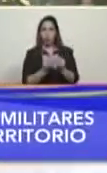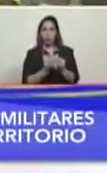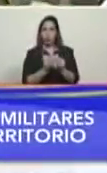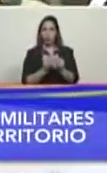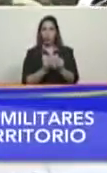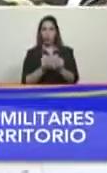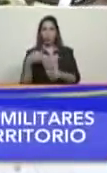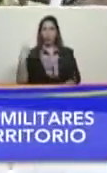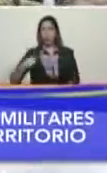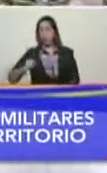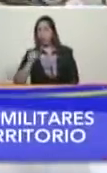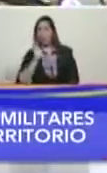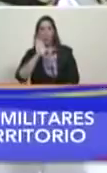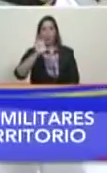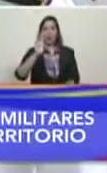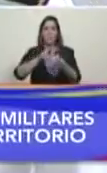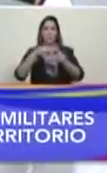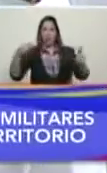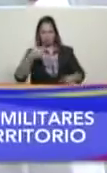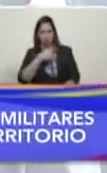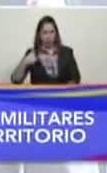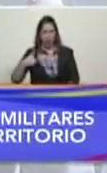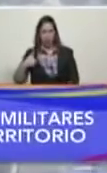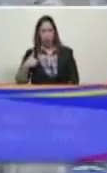Tenemos un país en paz.